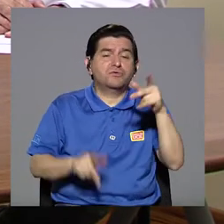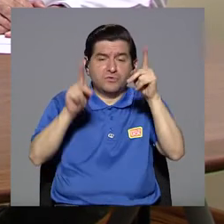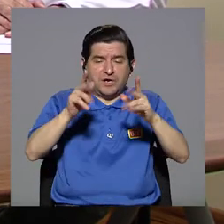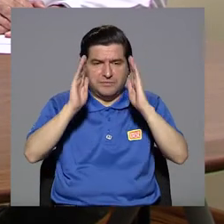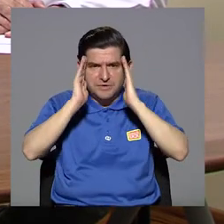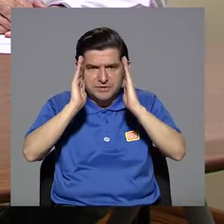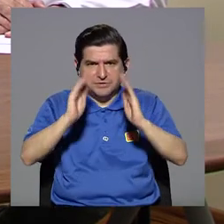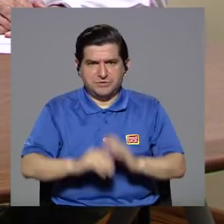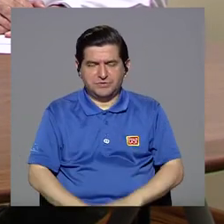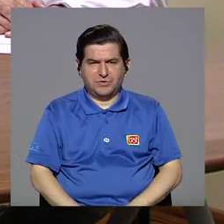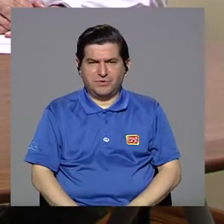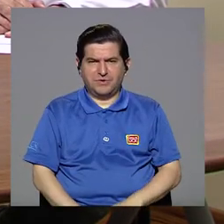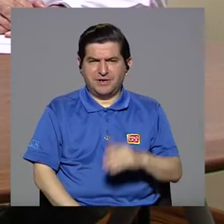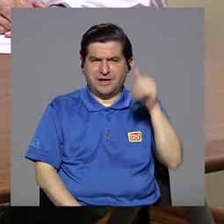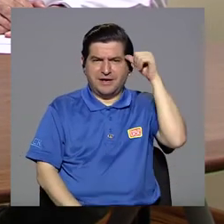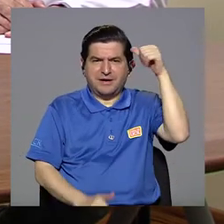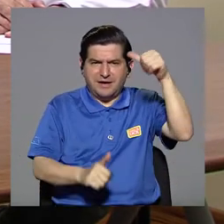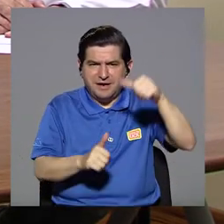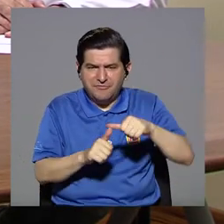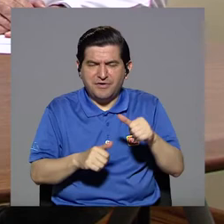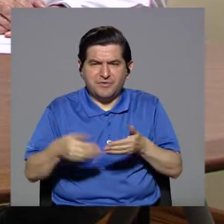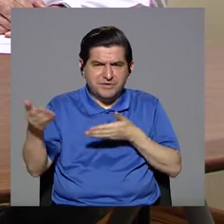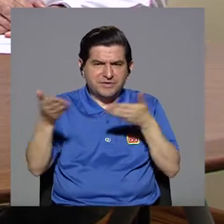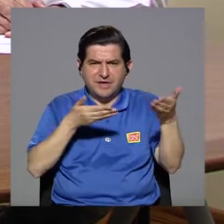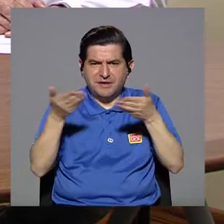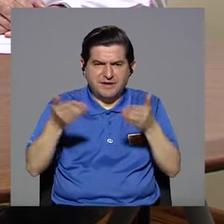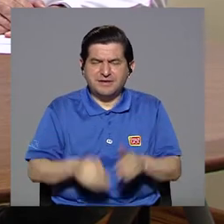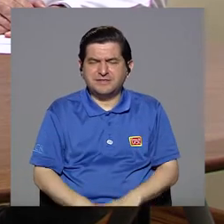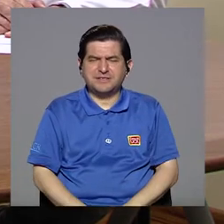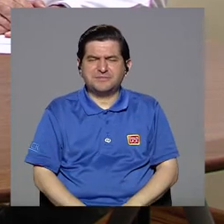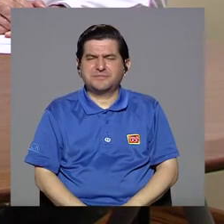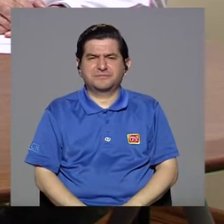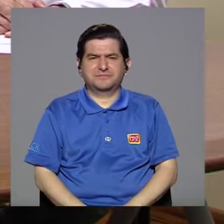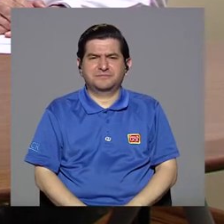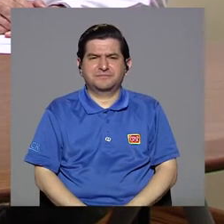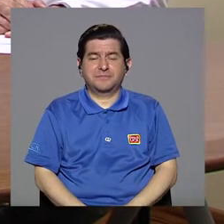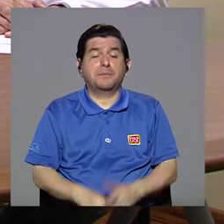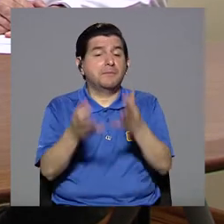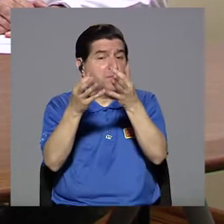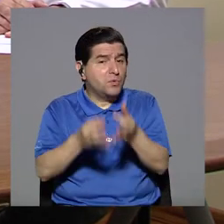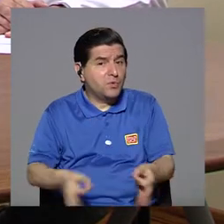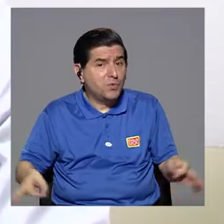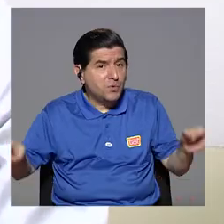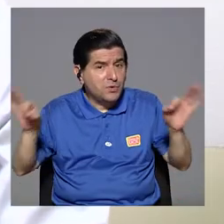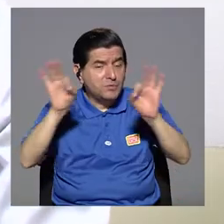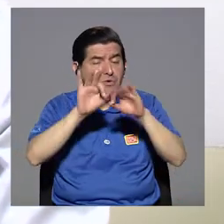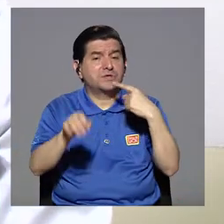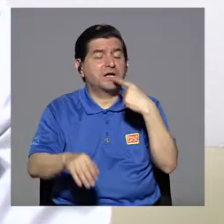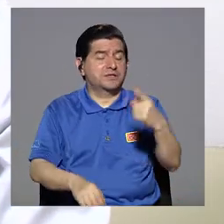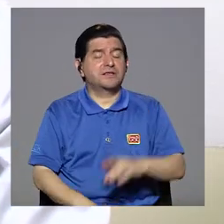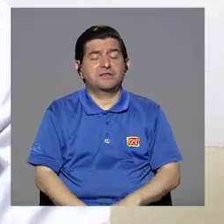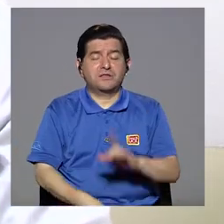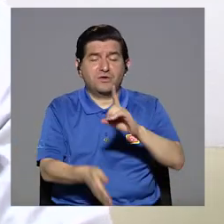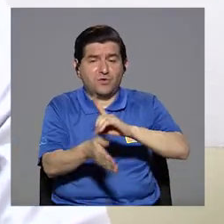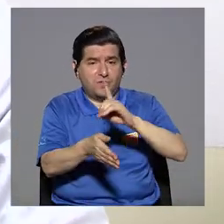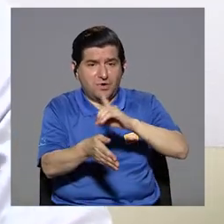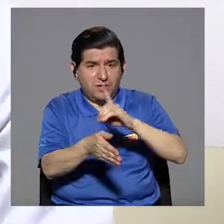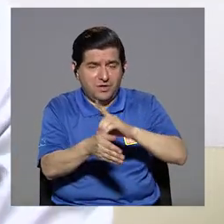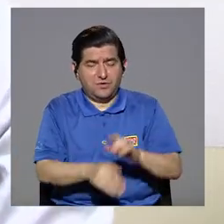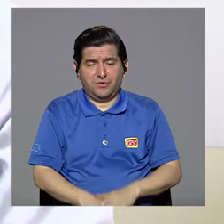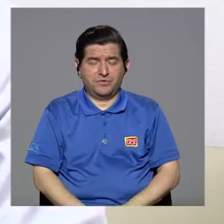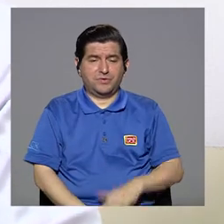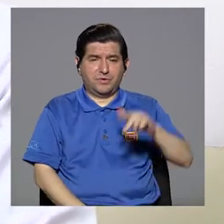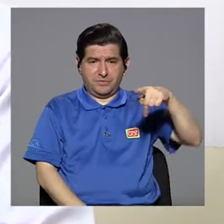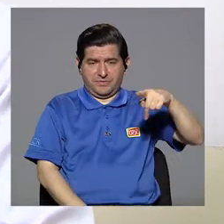paciente que tomar en cuenta para recibir este servicio que tan es muy importante como decía el doctor